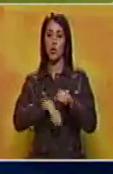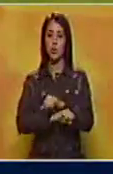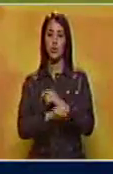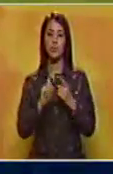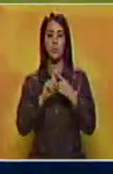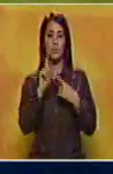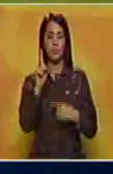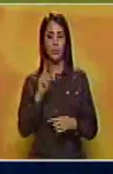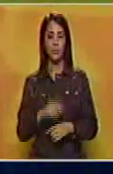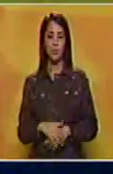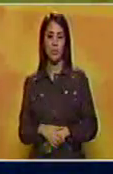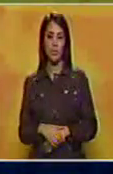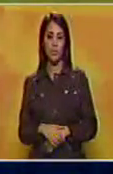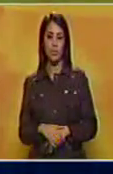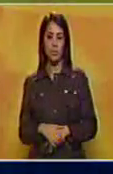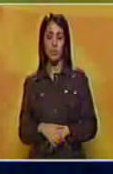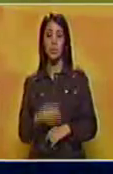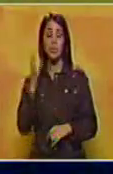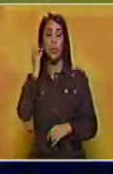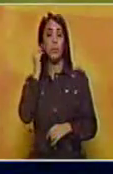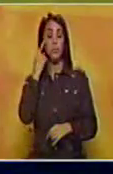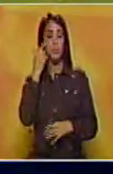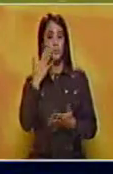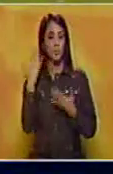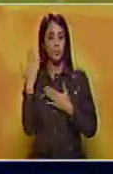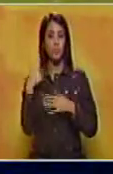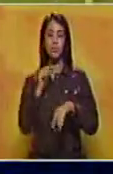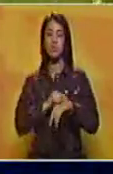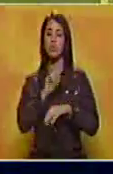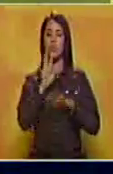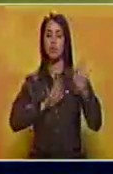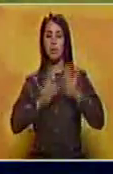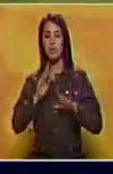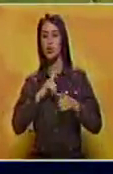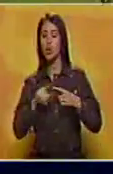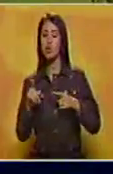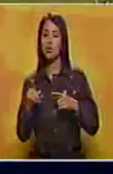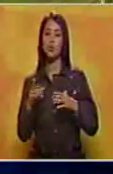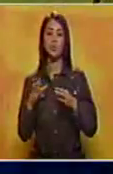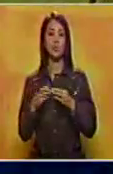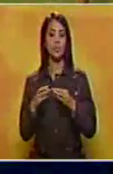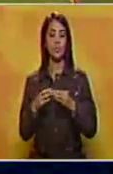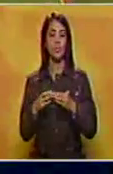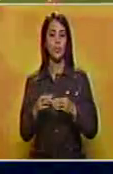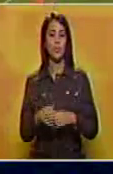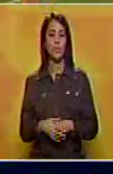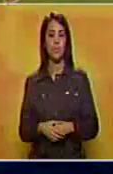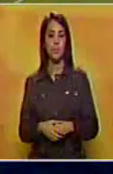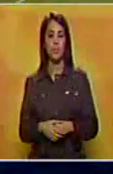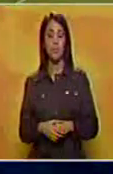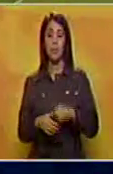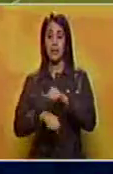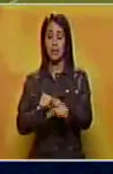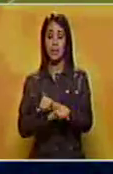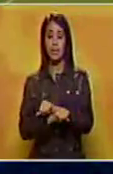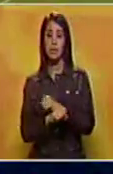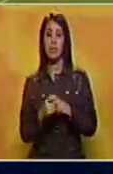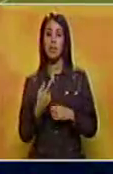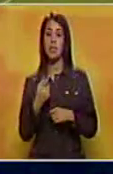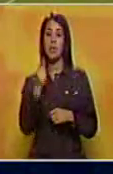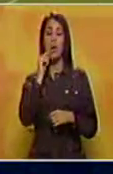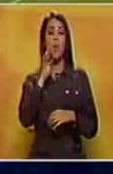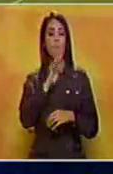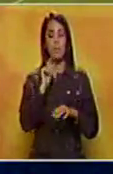2-1. Miriam Cavalcante abrió la cuenta por la canariña al minuto 15, mientras que las charrúas remontaron con tantos de Giseli Calixto en contra